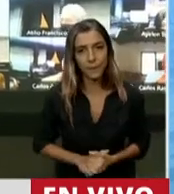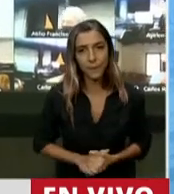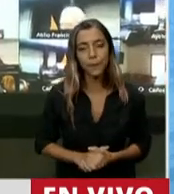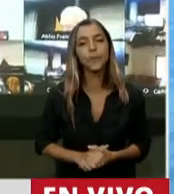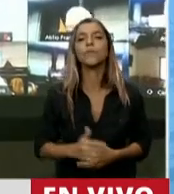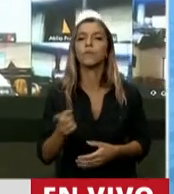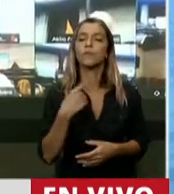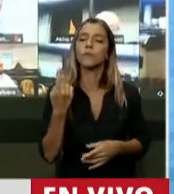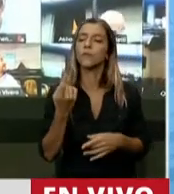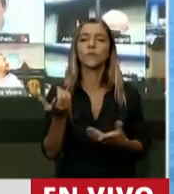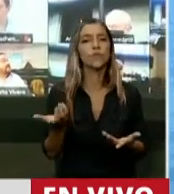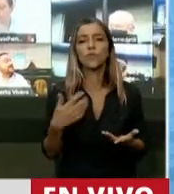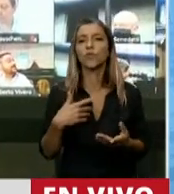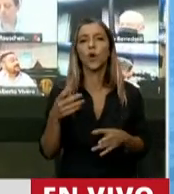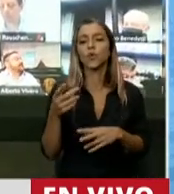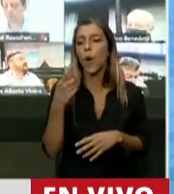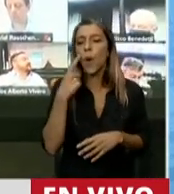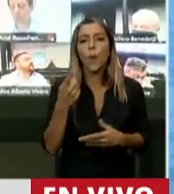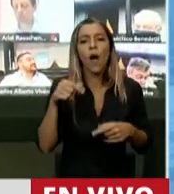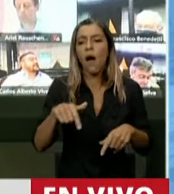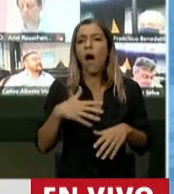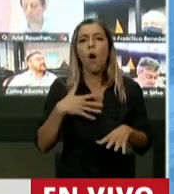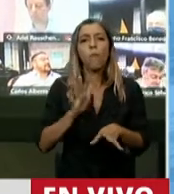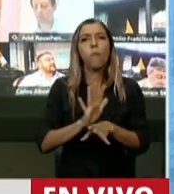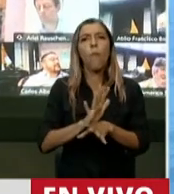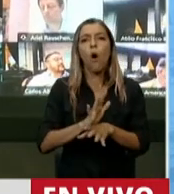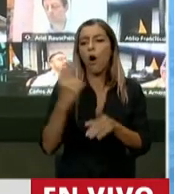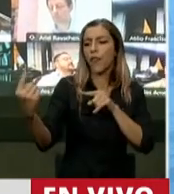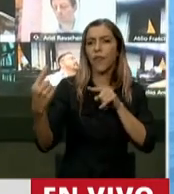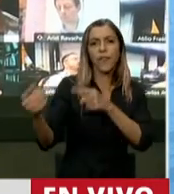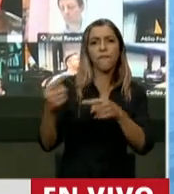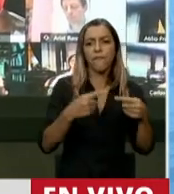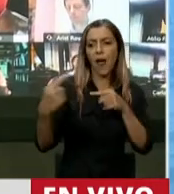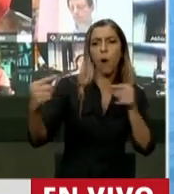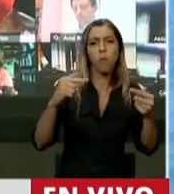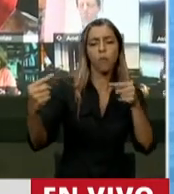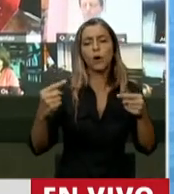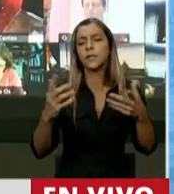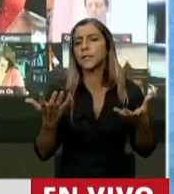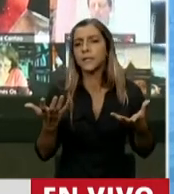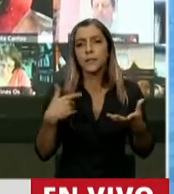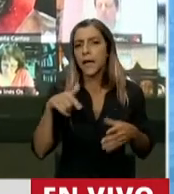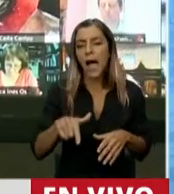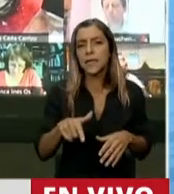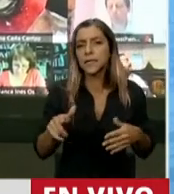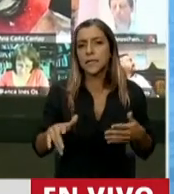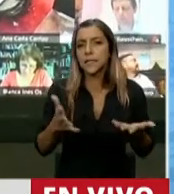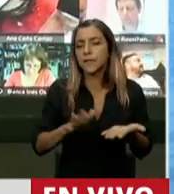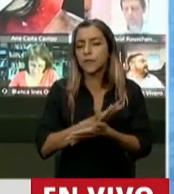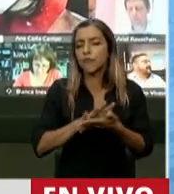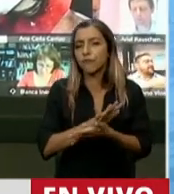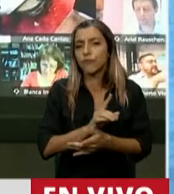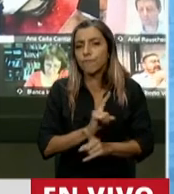nos sigan haciendo desaprovechar esta oportunidad y quiero reivindicar por último algunos que estuvieron